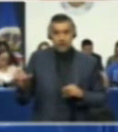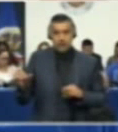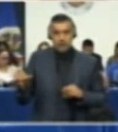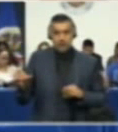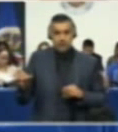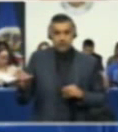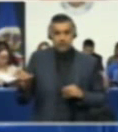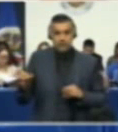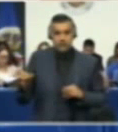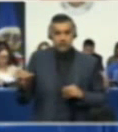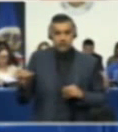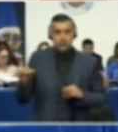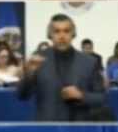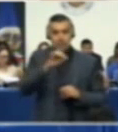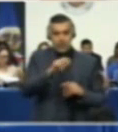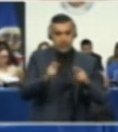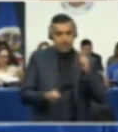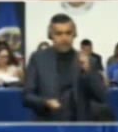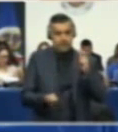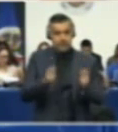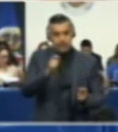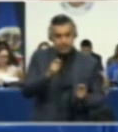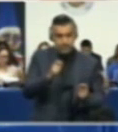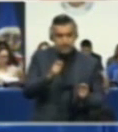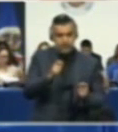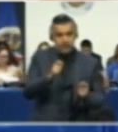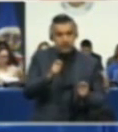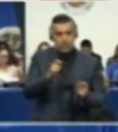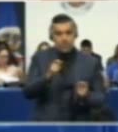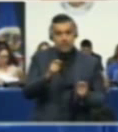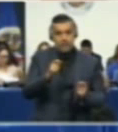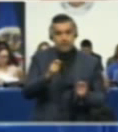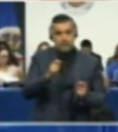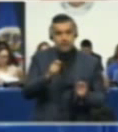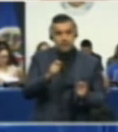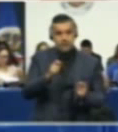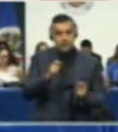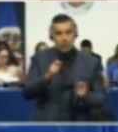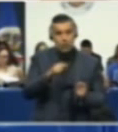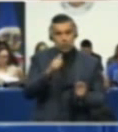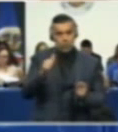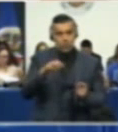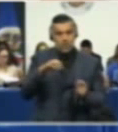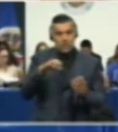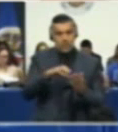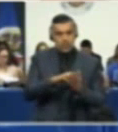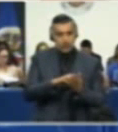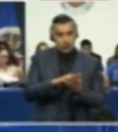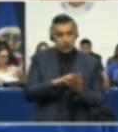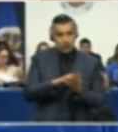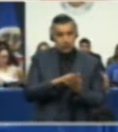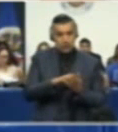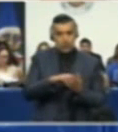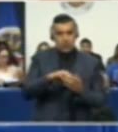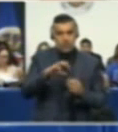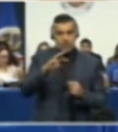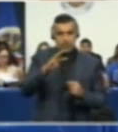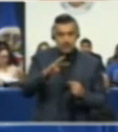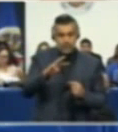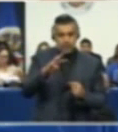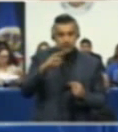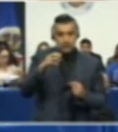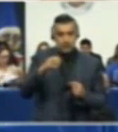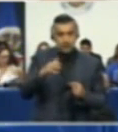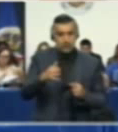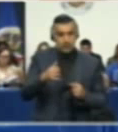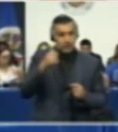artículo 6996, referido a formalidades del testamento, y otros artículos referidos al